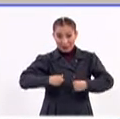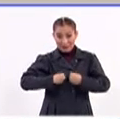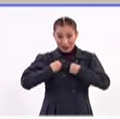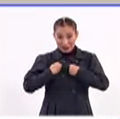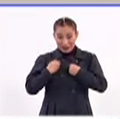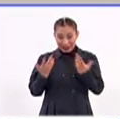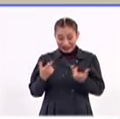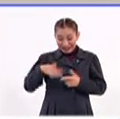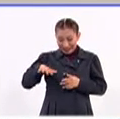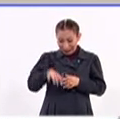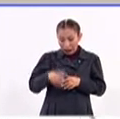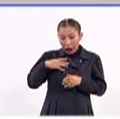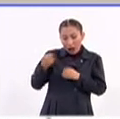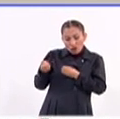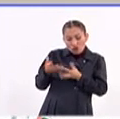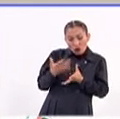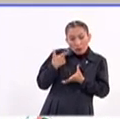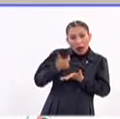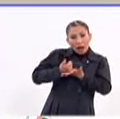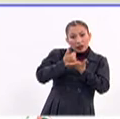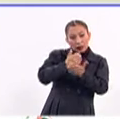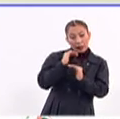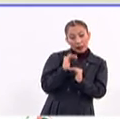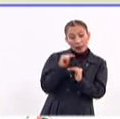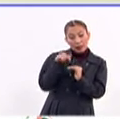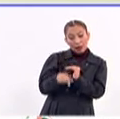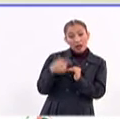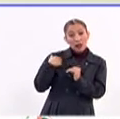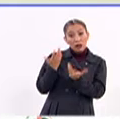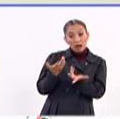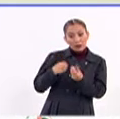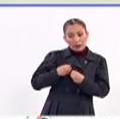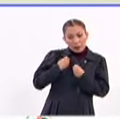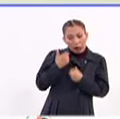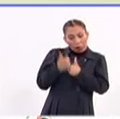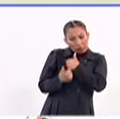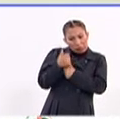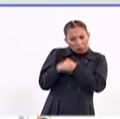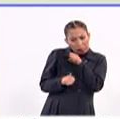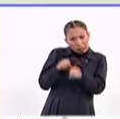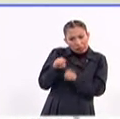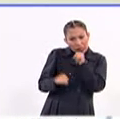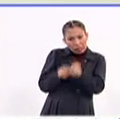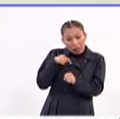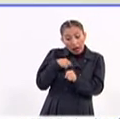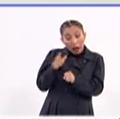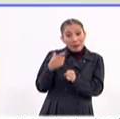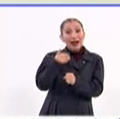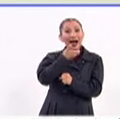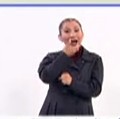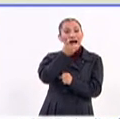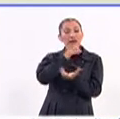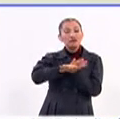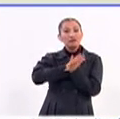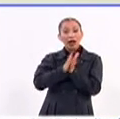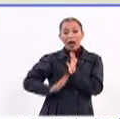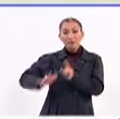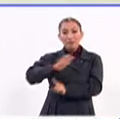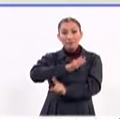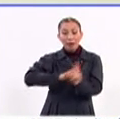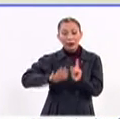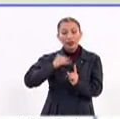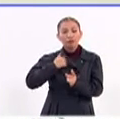viven los seres vivos ofrece recursos limitados y los organismos compiten por ellos. Los que consiguen adaptarse mejor al